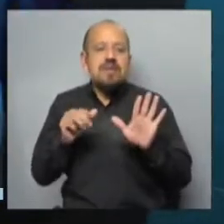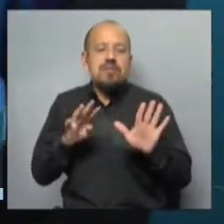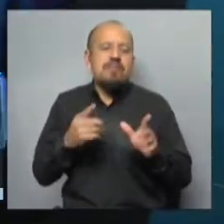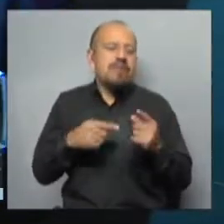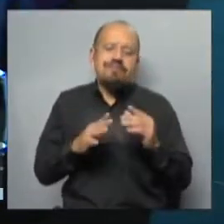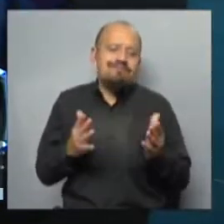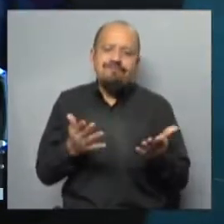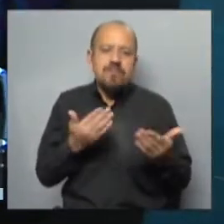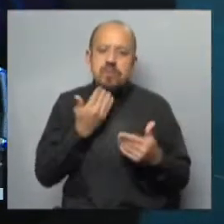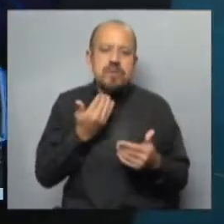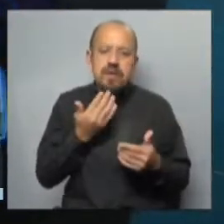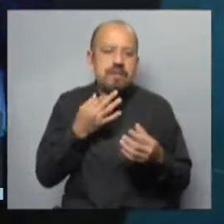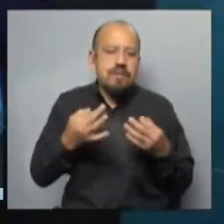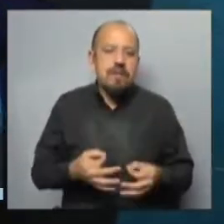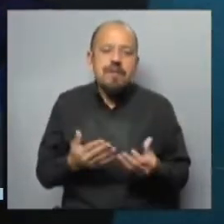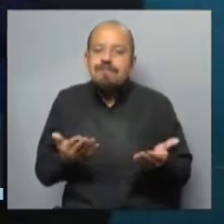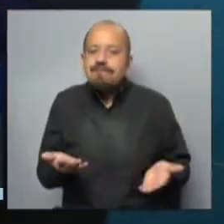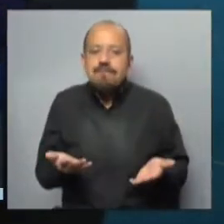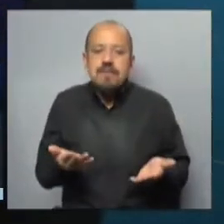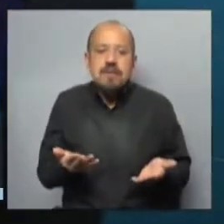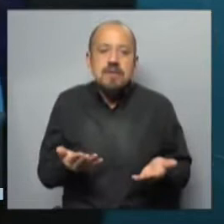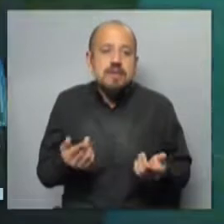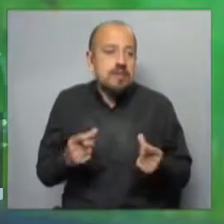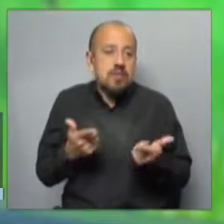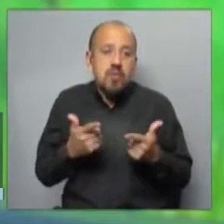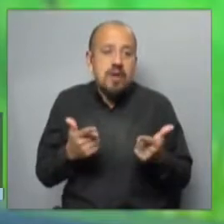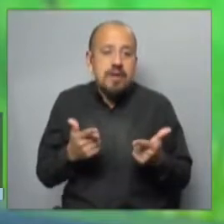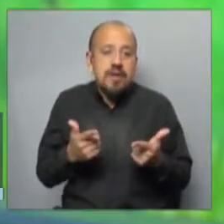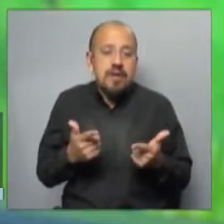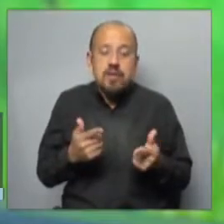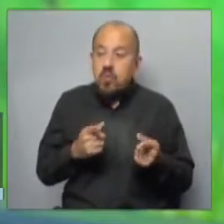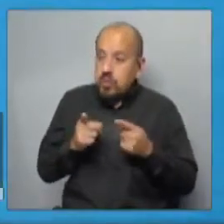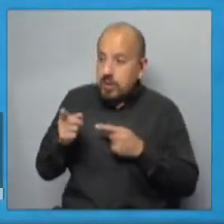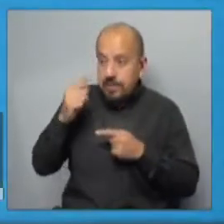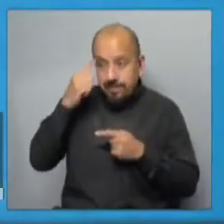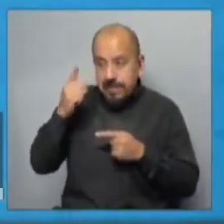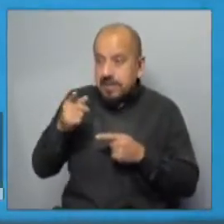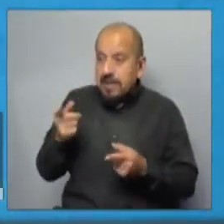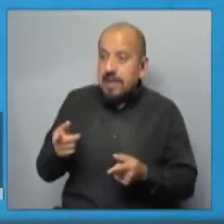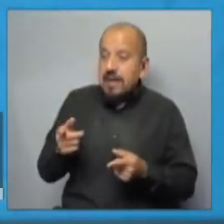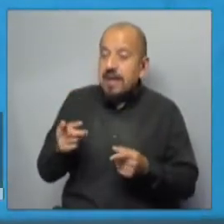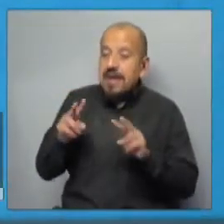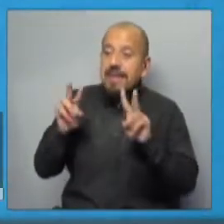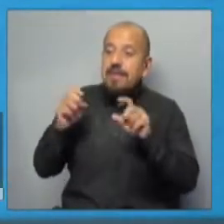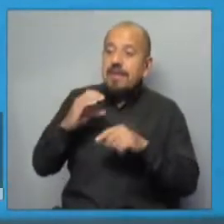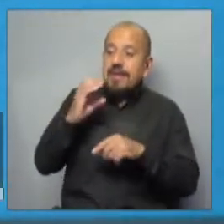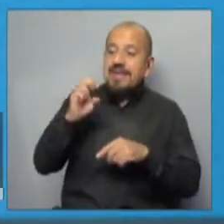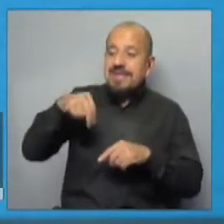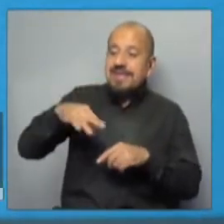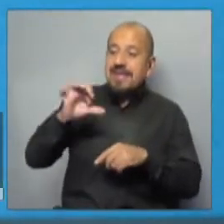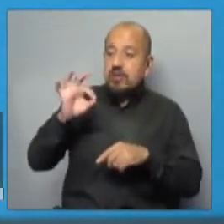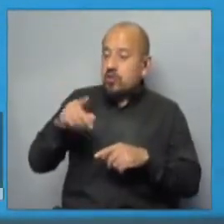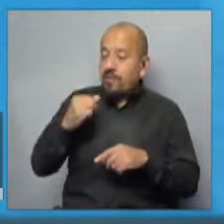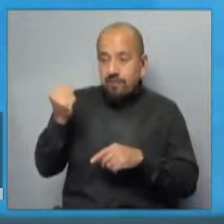todo eso son conjeturas si no tenemos un número exacto ustedes entienden que el censo es fundamental para poder después si diseñar